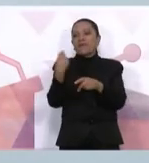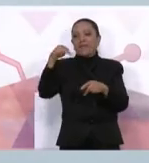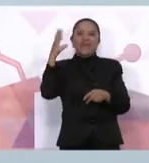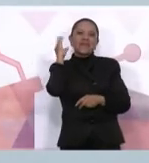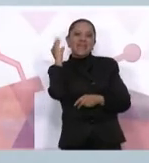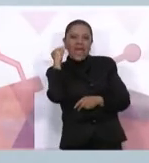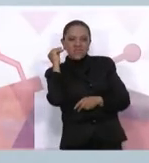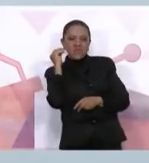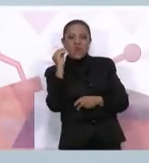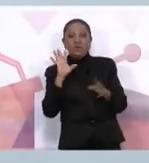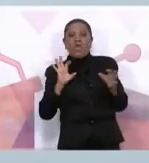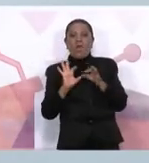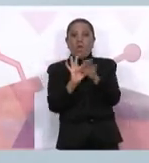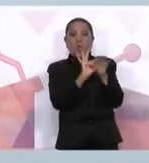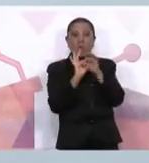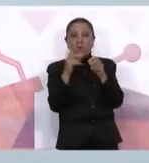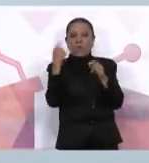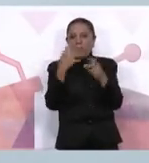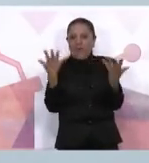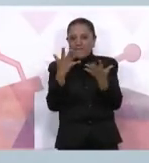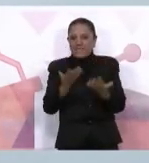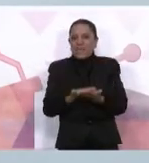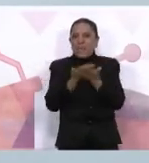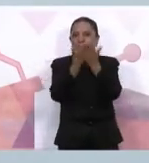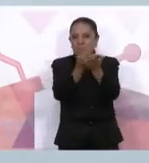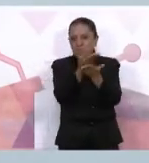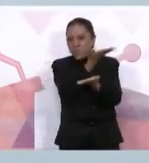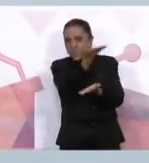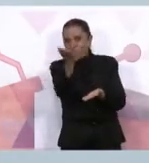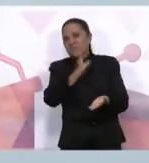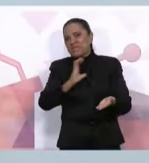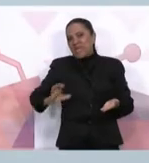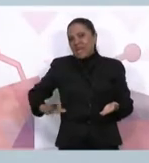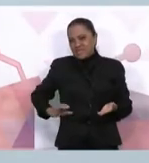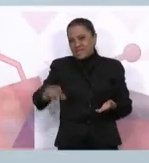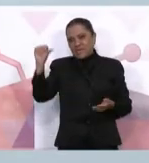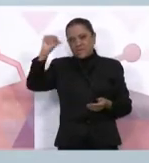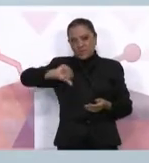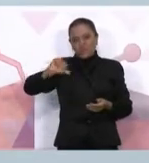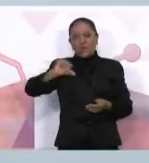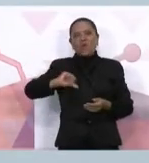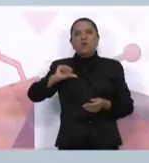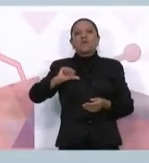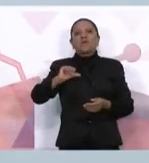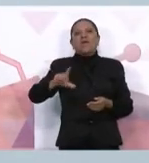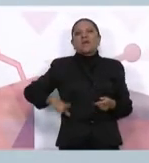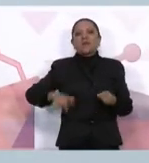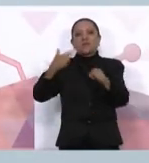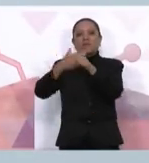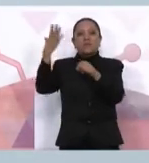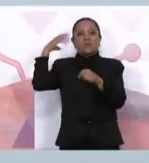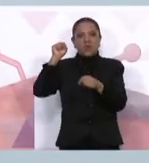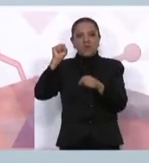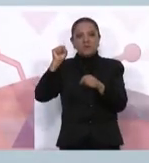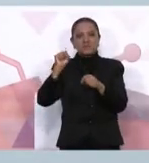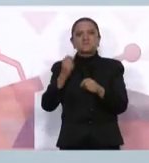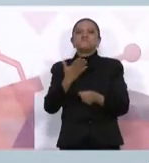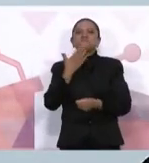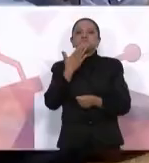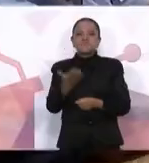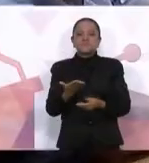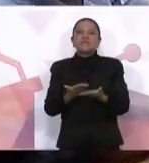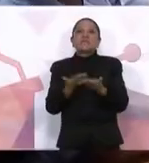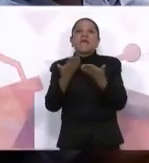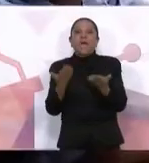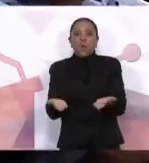y estos propuestas que nos presentan el día de hoy los candidatos a la gubernatura de morelos bien vamos entonces en este orden que